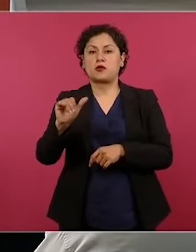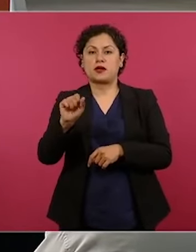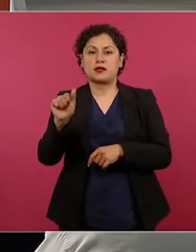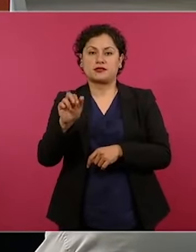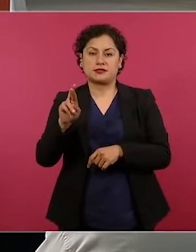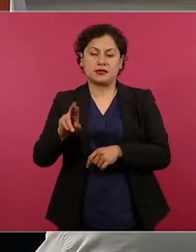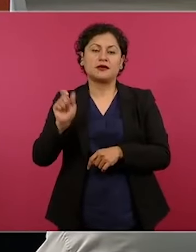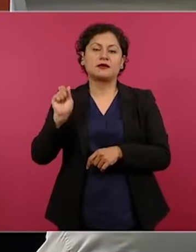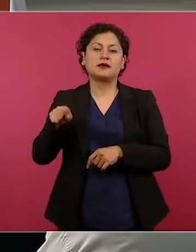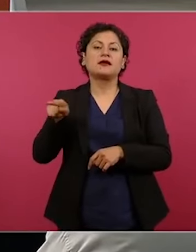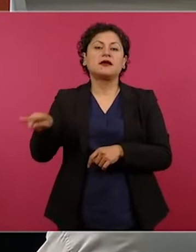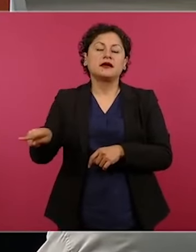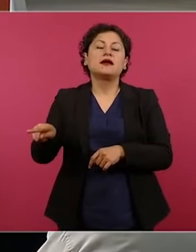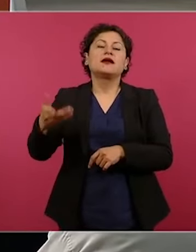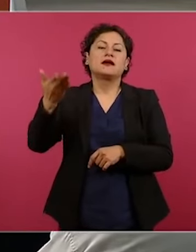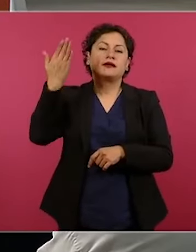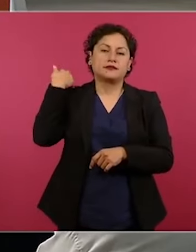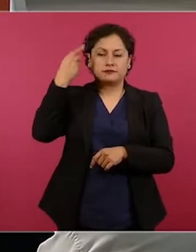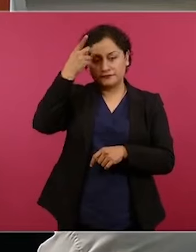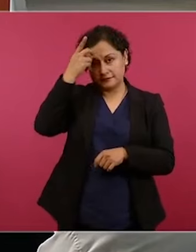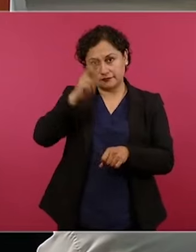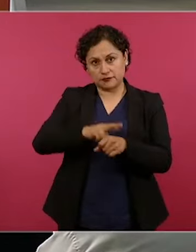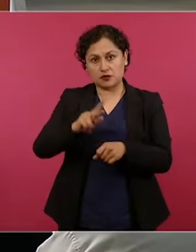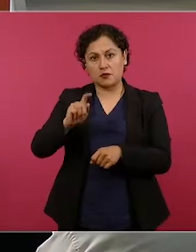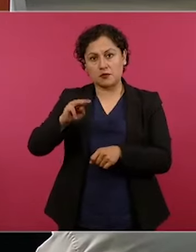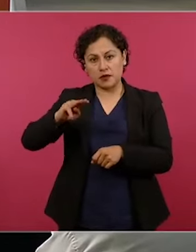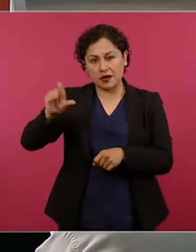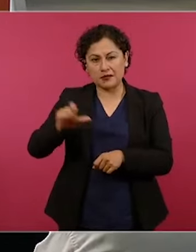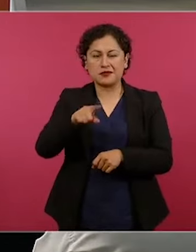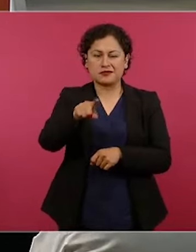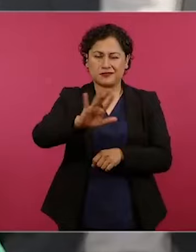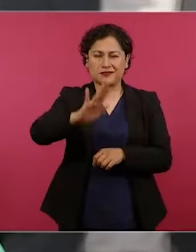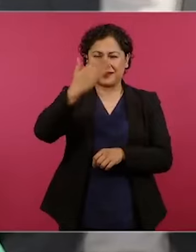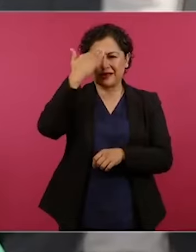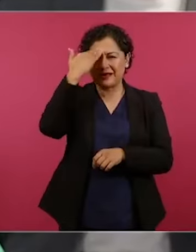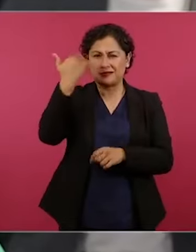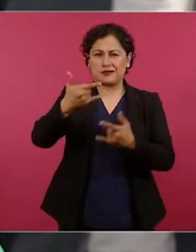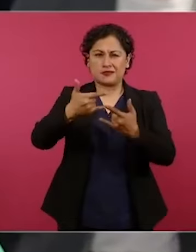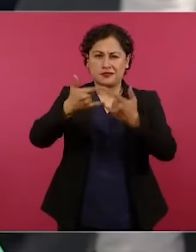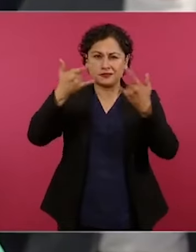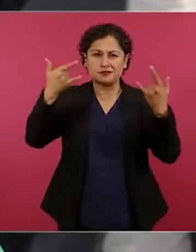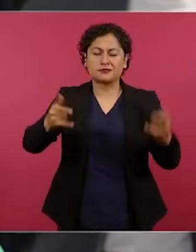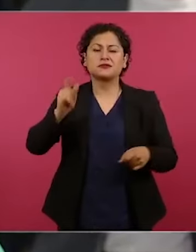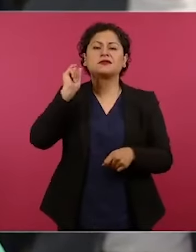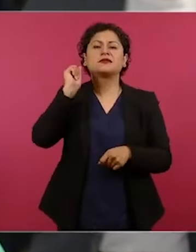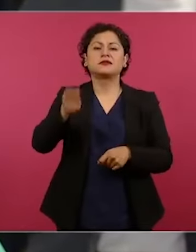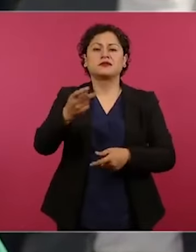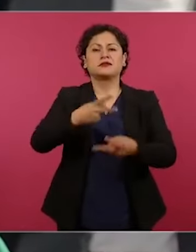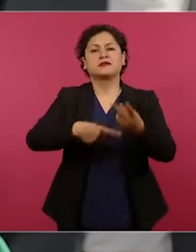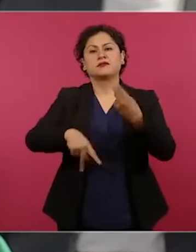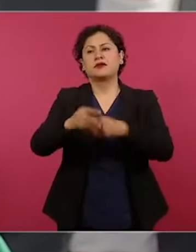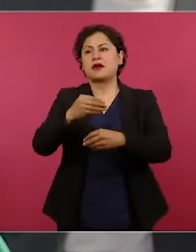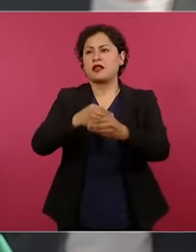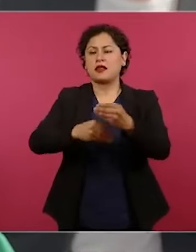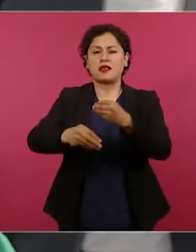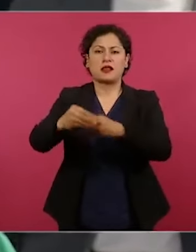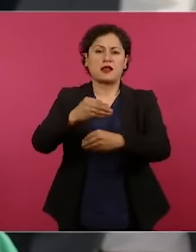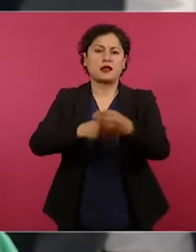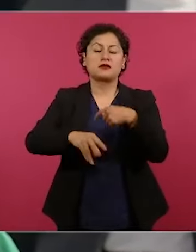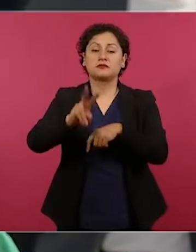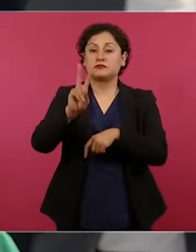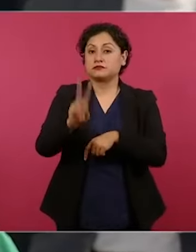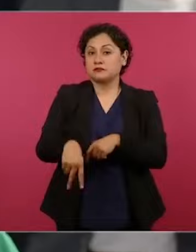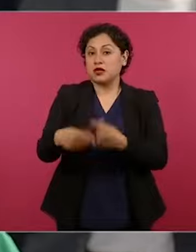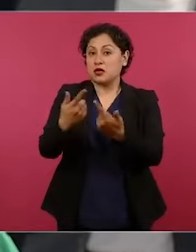de su pensión, todo esto que ha conllevado a una discusión, una polémica, incluso la derecha, bueno, pues